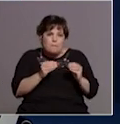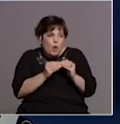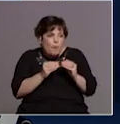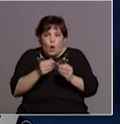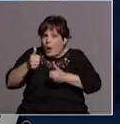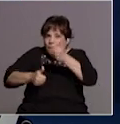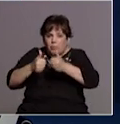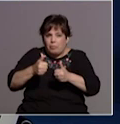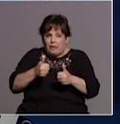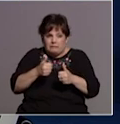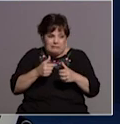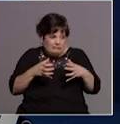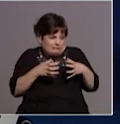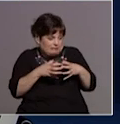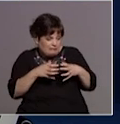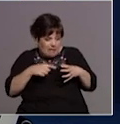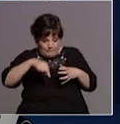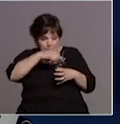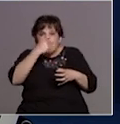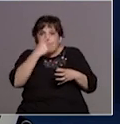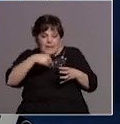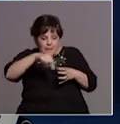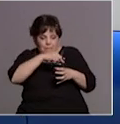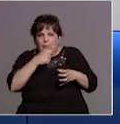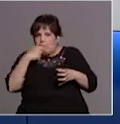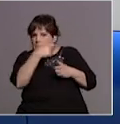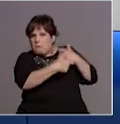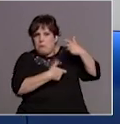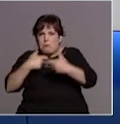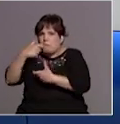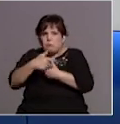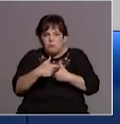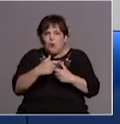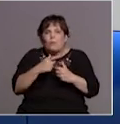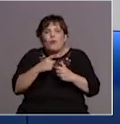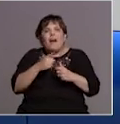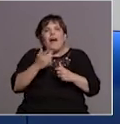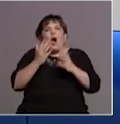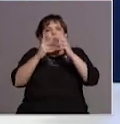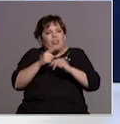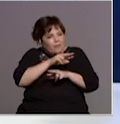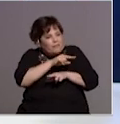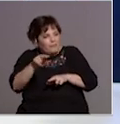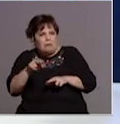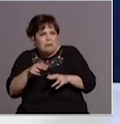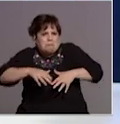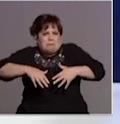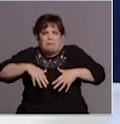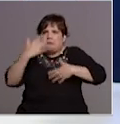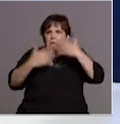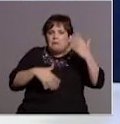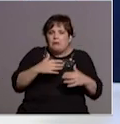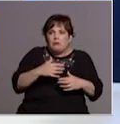competidores en la campaña interna derrotó al aparato de su partido o estableció su partido exacto y además dejó